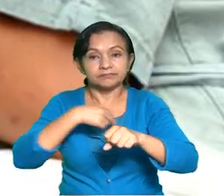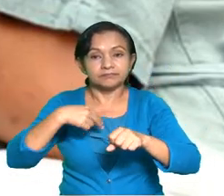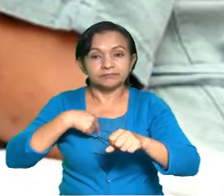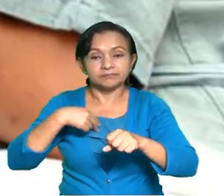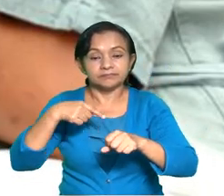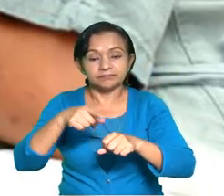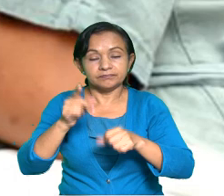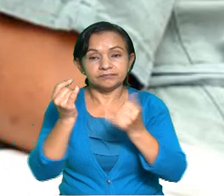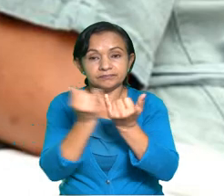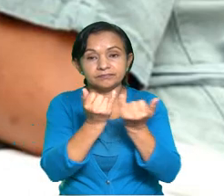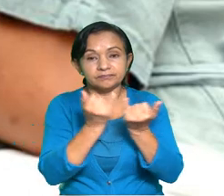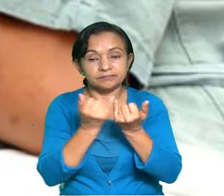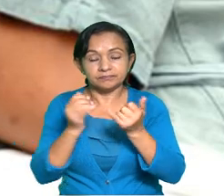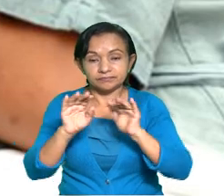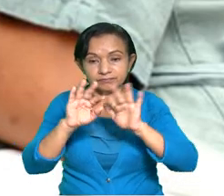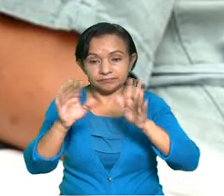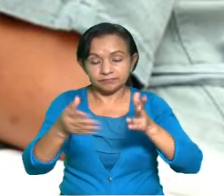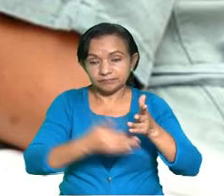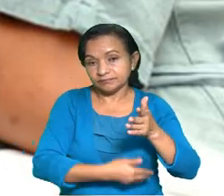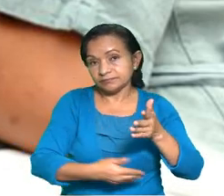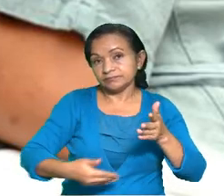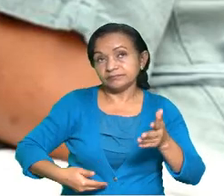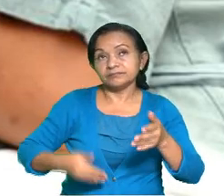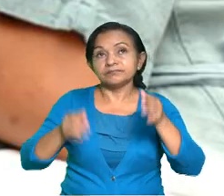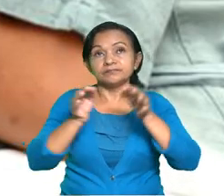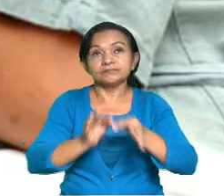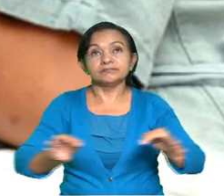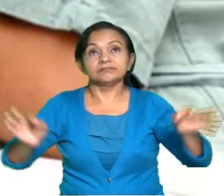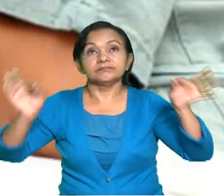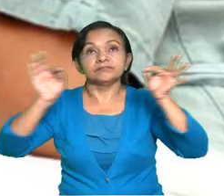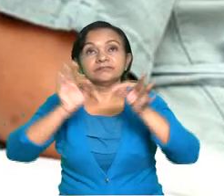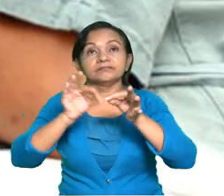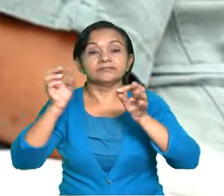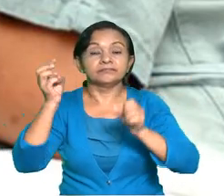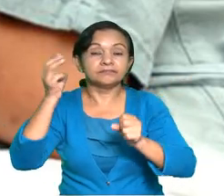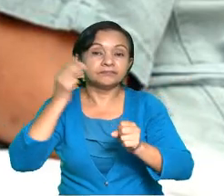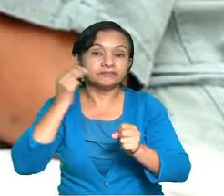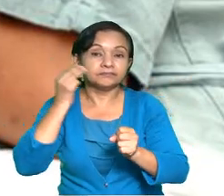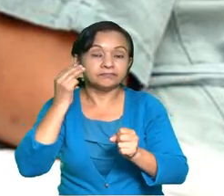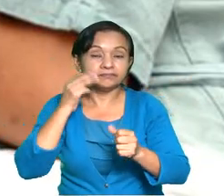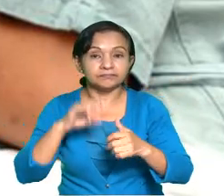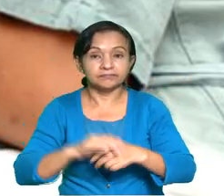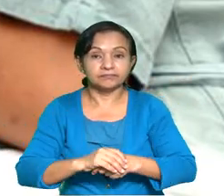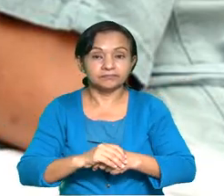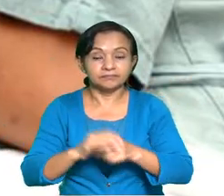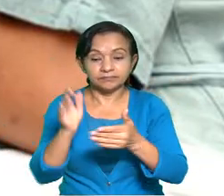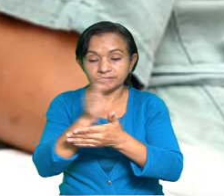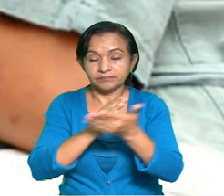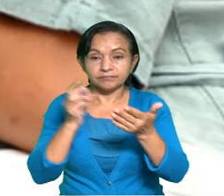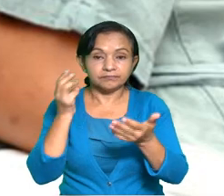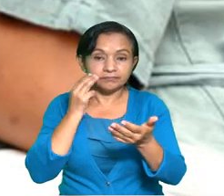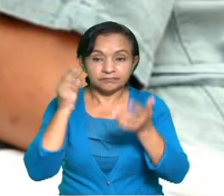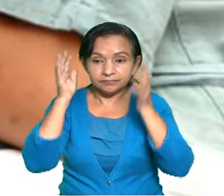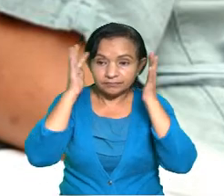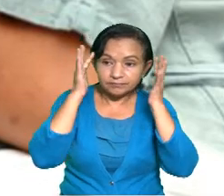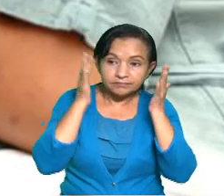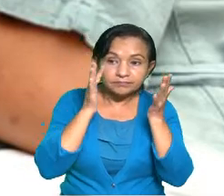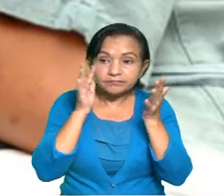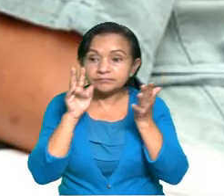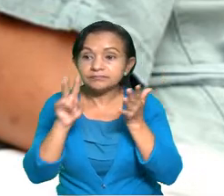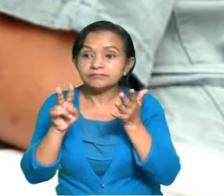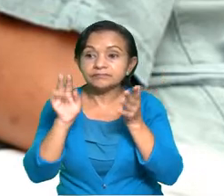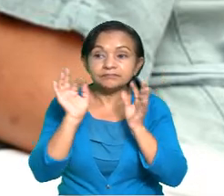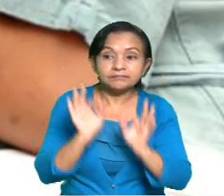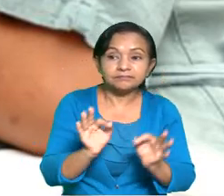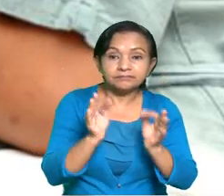le esté haciendo la cesárea a la mamá. Y es algo muy importante para la madre también, porque la madre se preocupa por si el niño está bien o no está